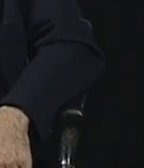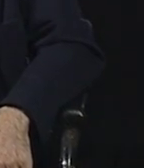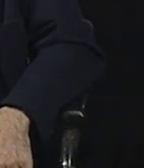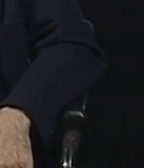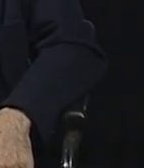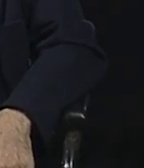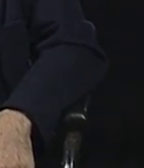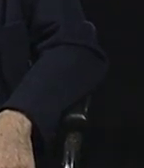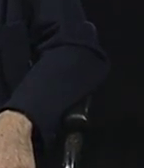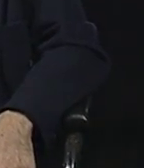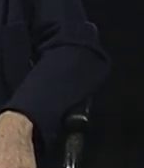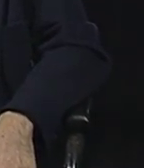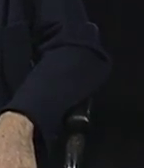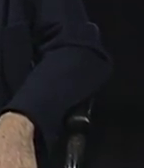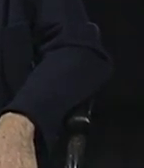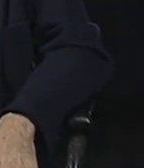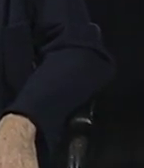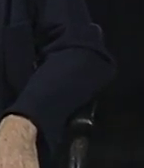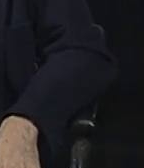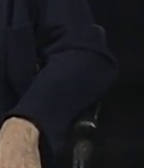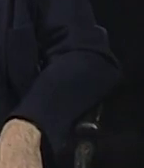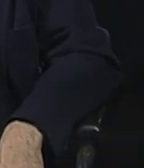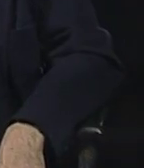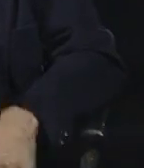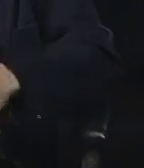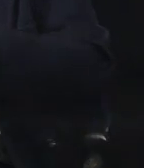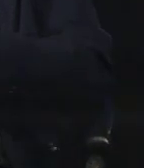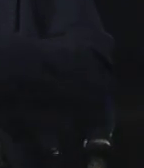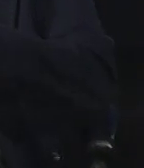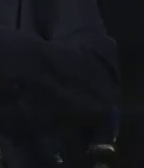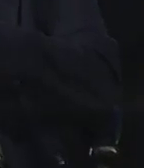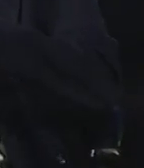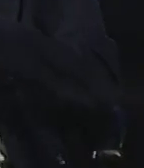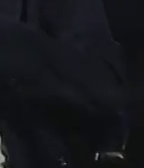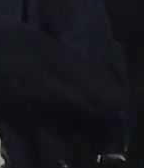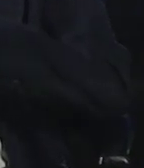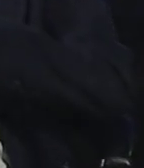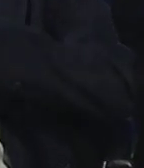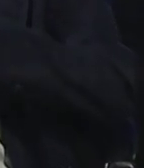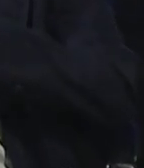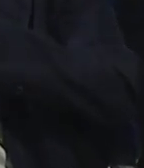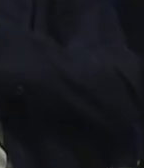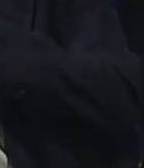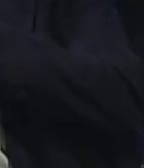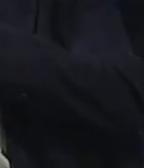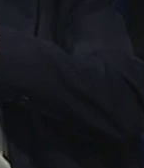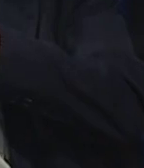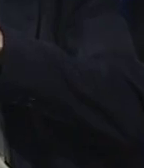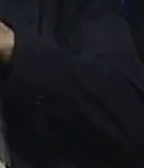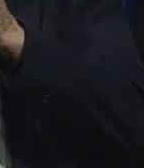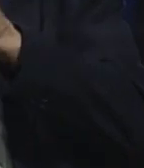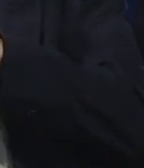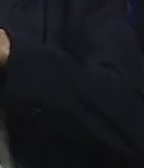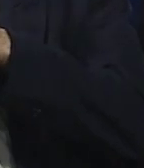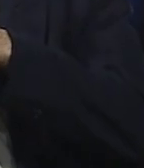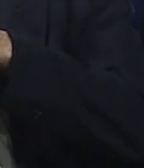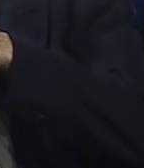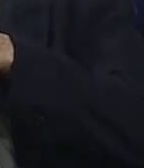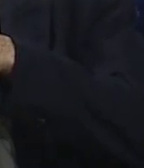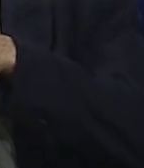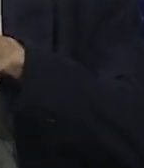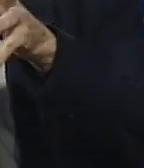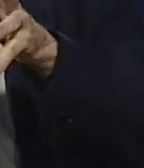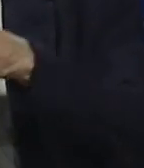amigas y amigos de SUTV, Canal 15, desde esta Universidad de Costa Rica, que gracias a los impuestos que ustedes